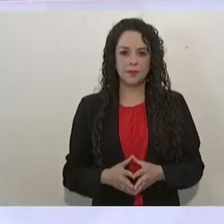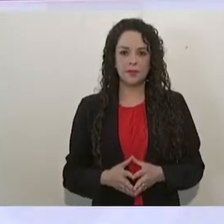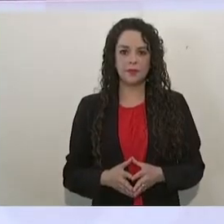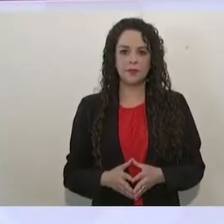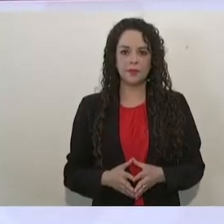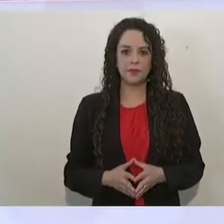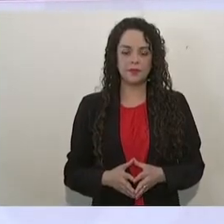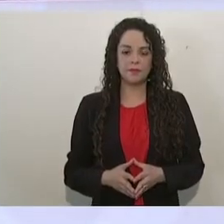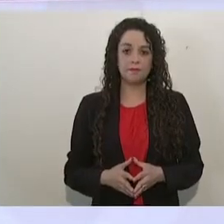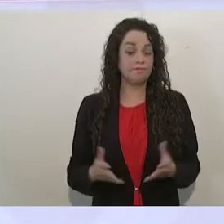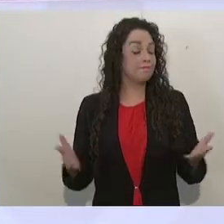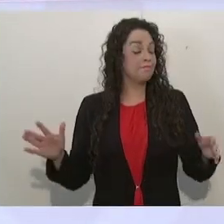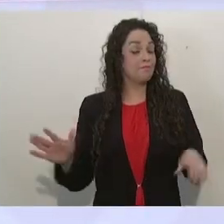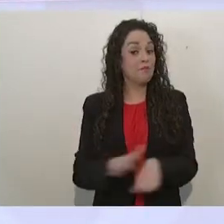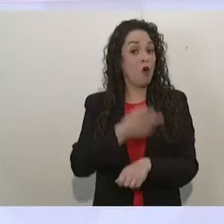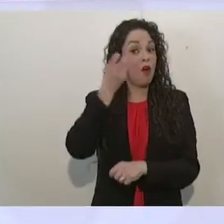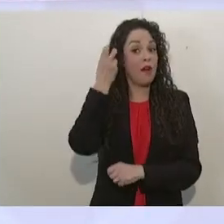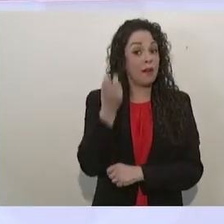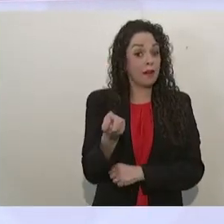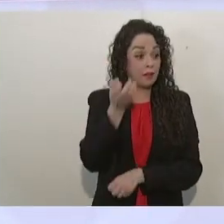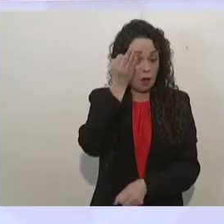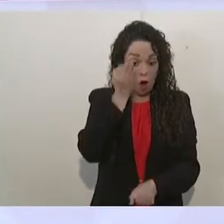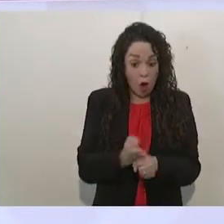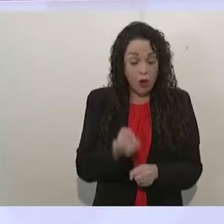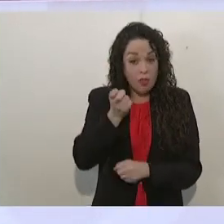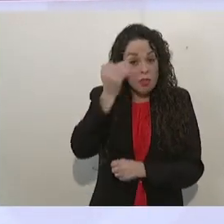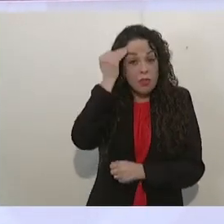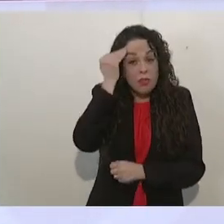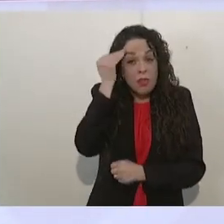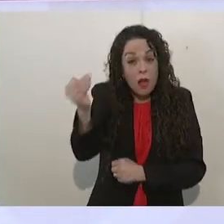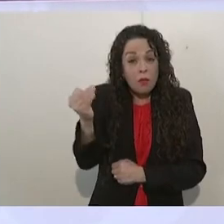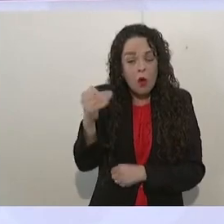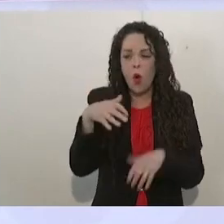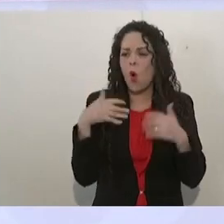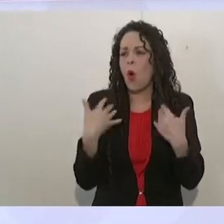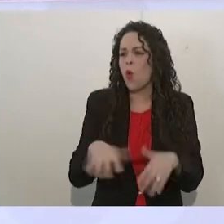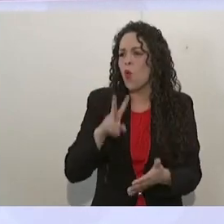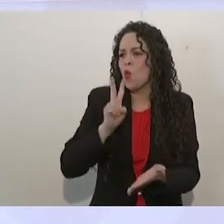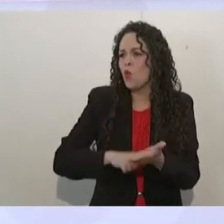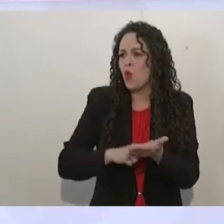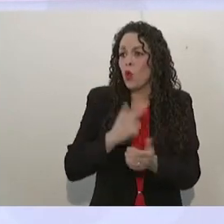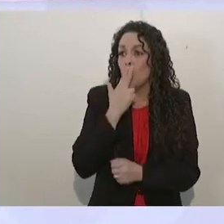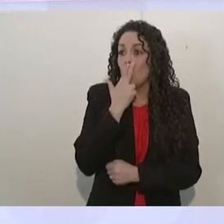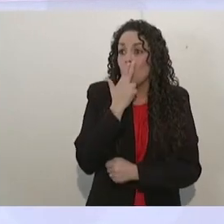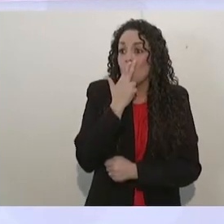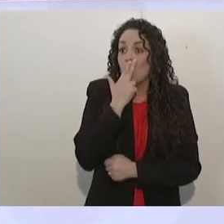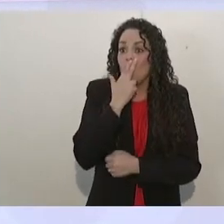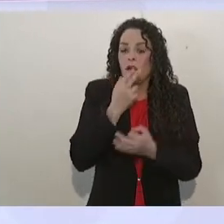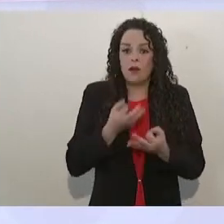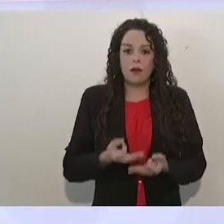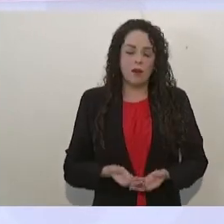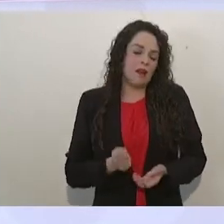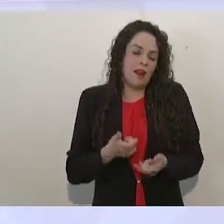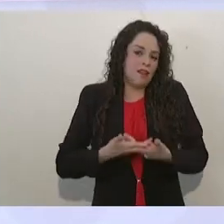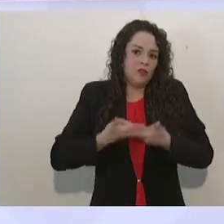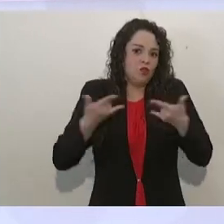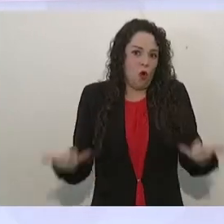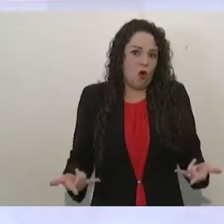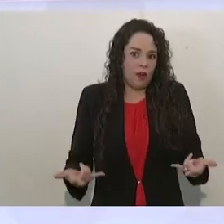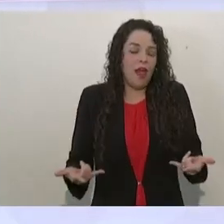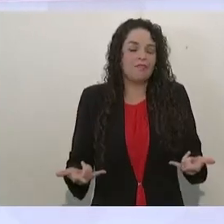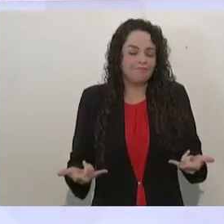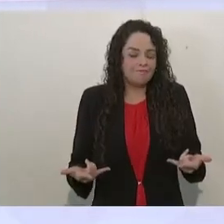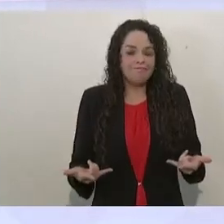Por eso es un momento histórico. Y miren cómo está